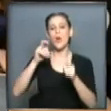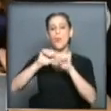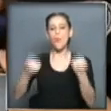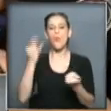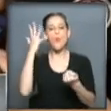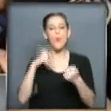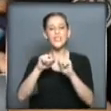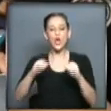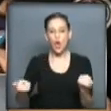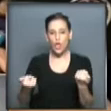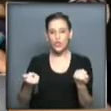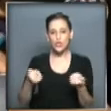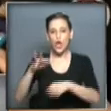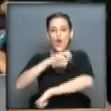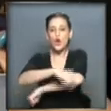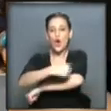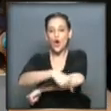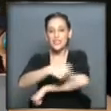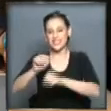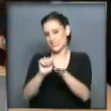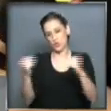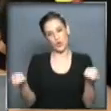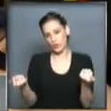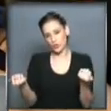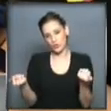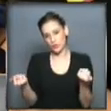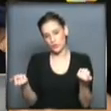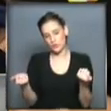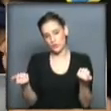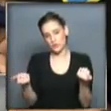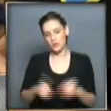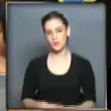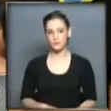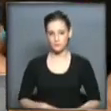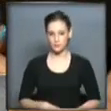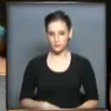expuesta de rodilla con una